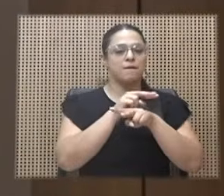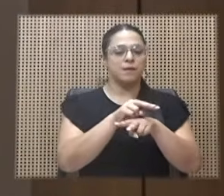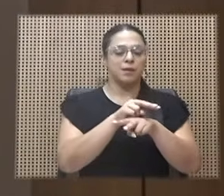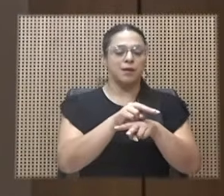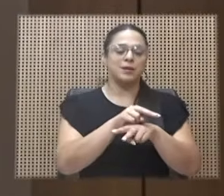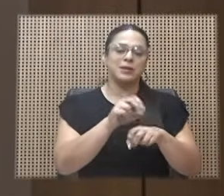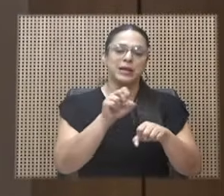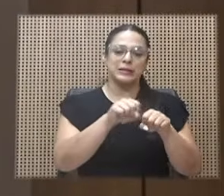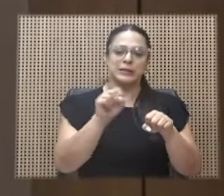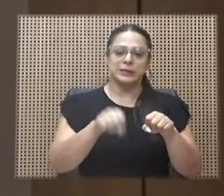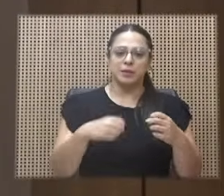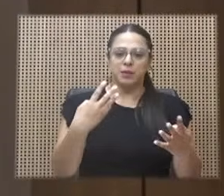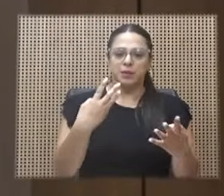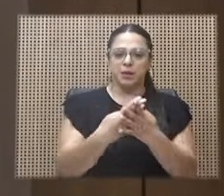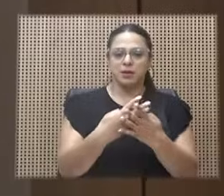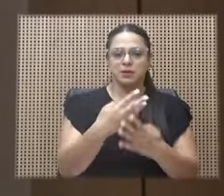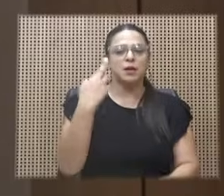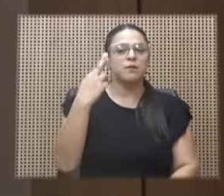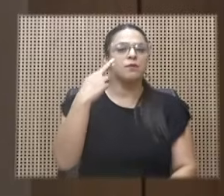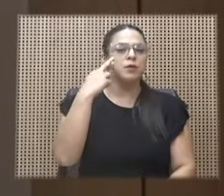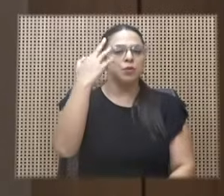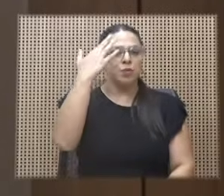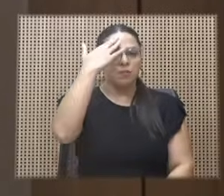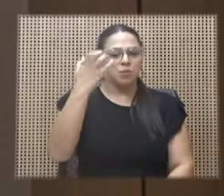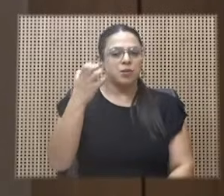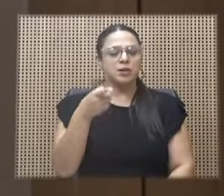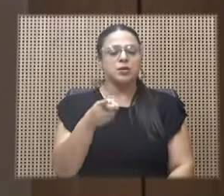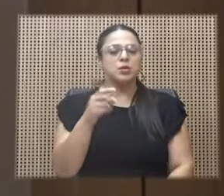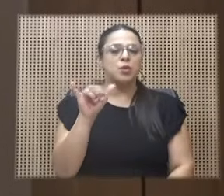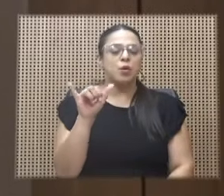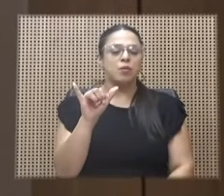penitenciario. Porque eso sería tomarme el pelo.